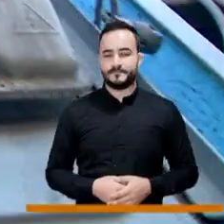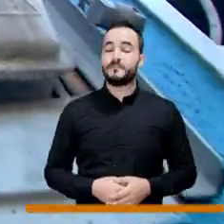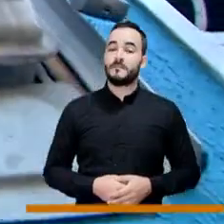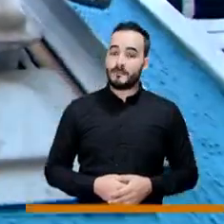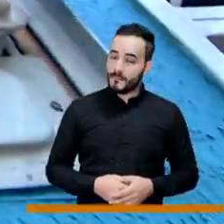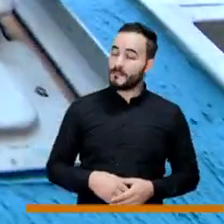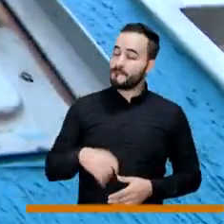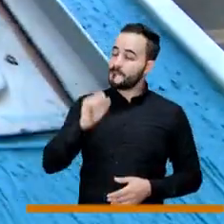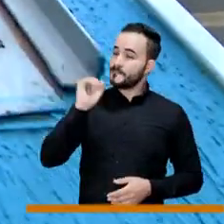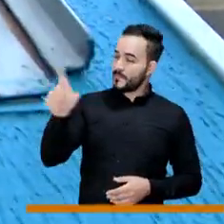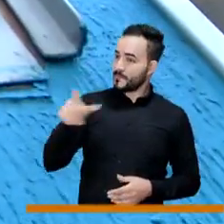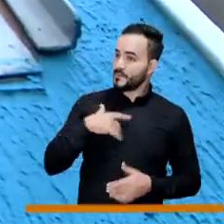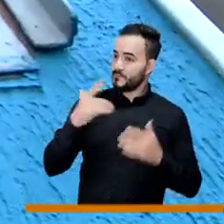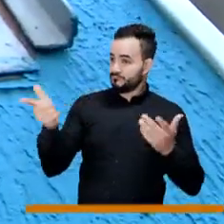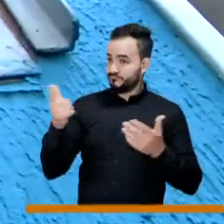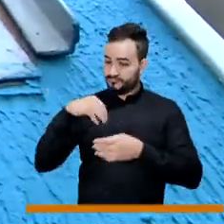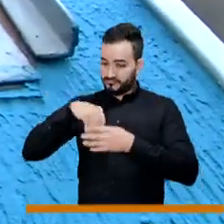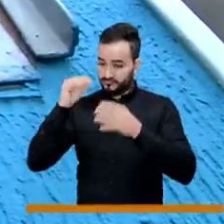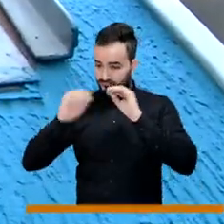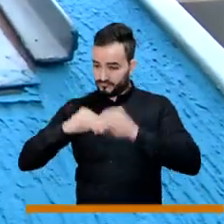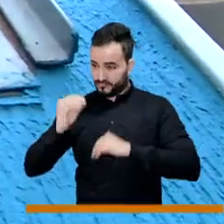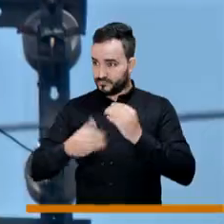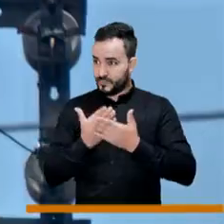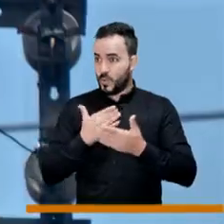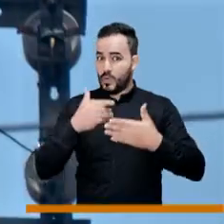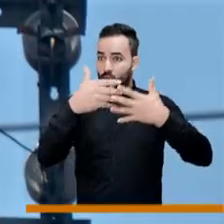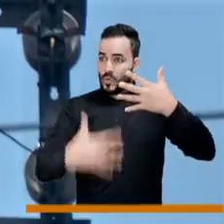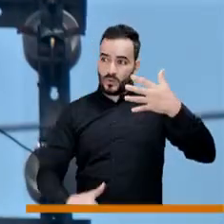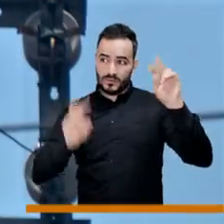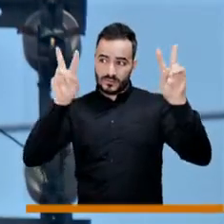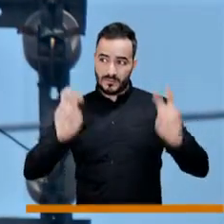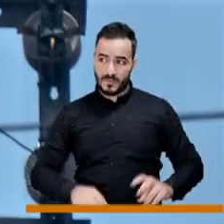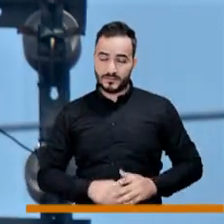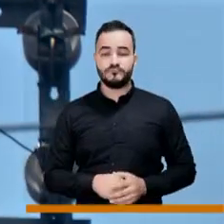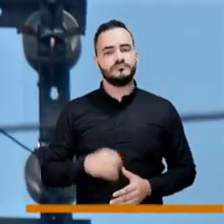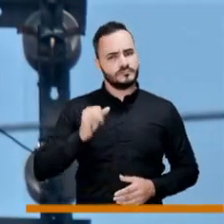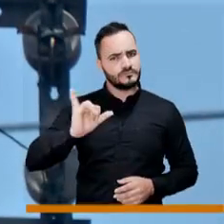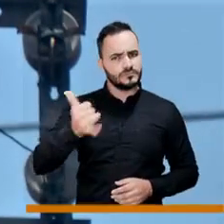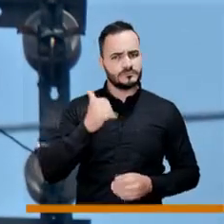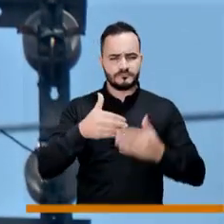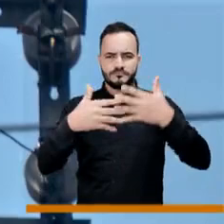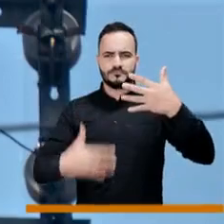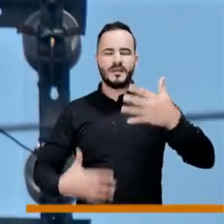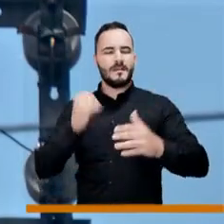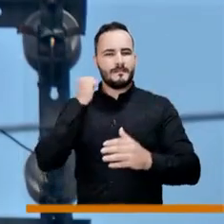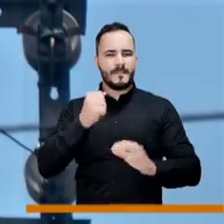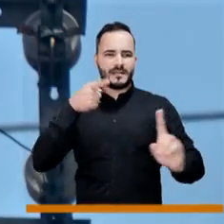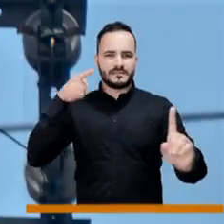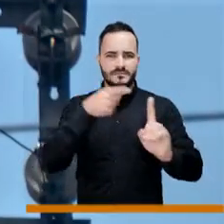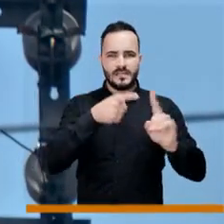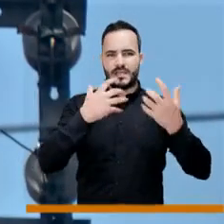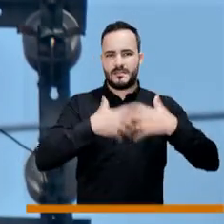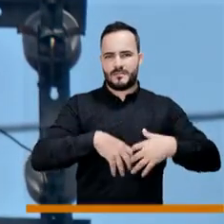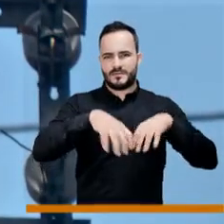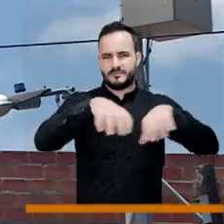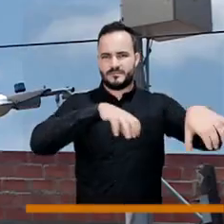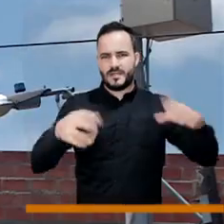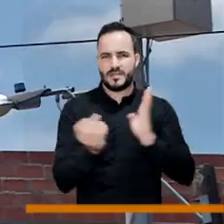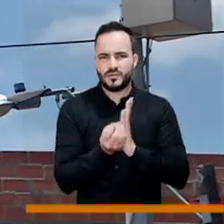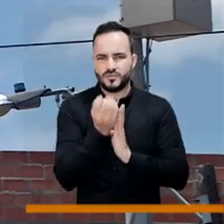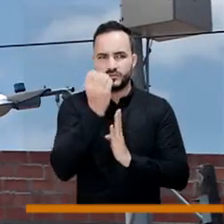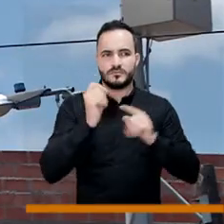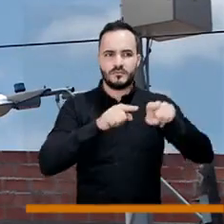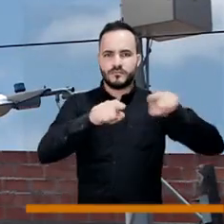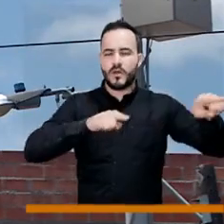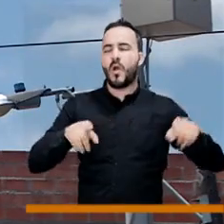muchos espacios de la ciudad. Pero especialmente esta tiene una gran aplicación en el sector industrial, en el sector